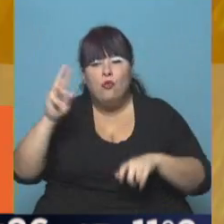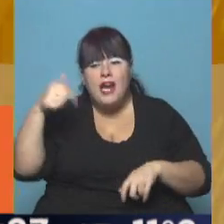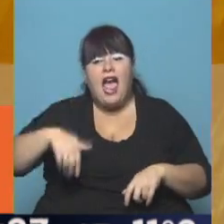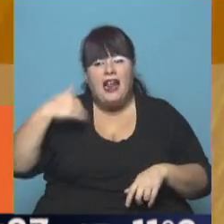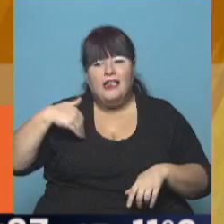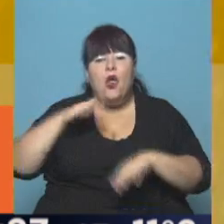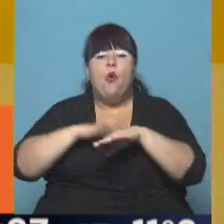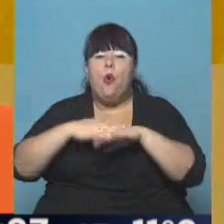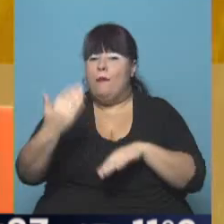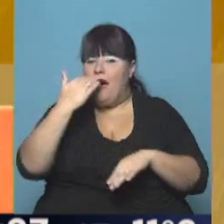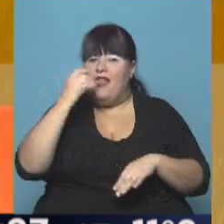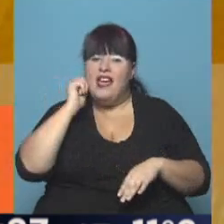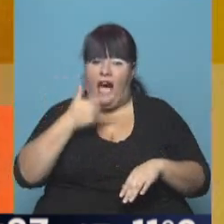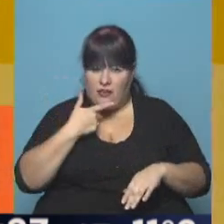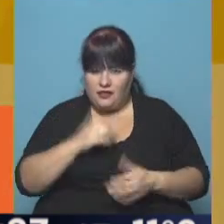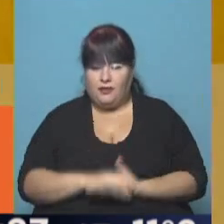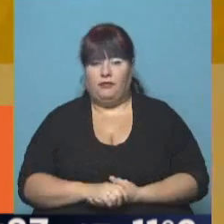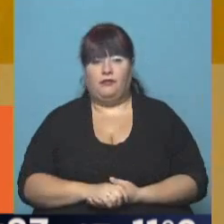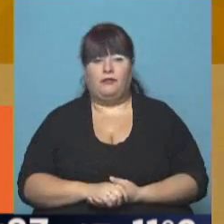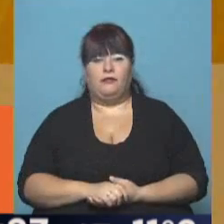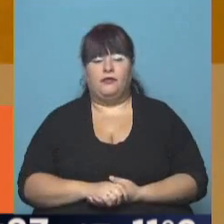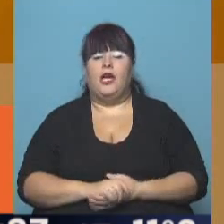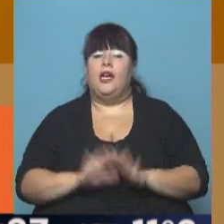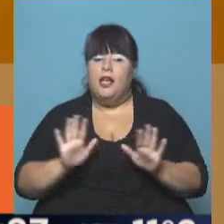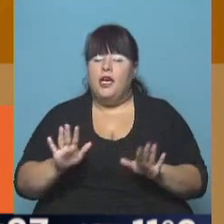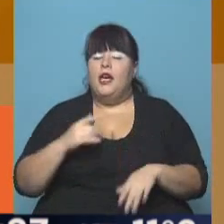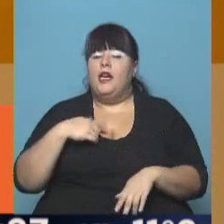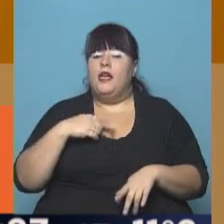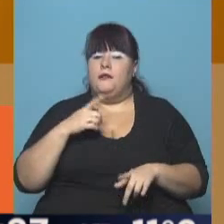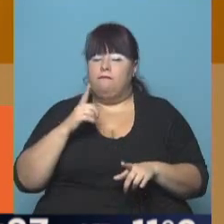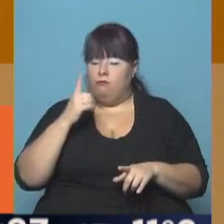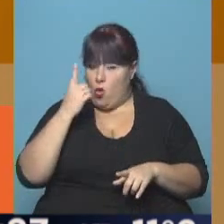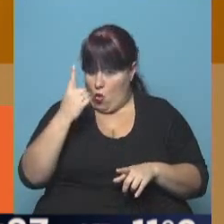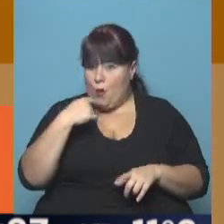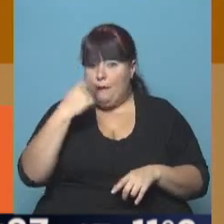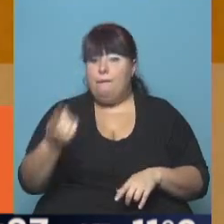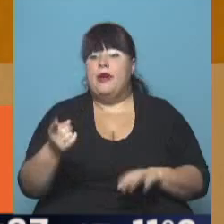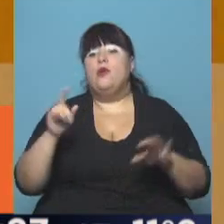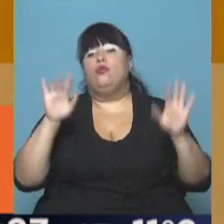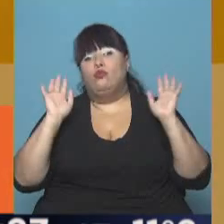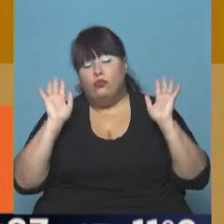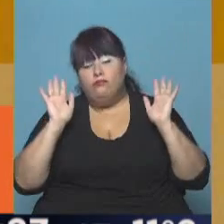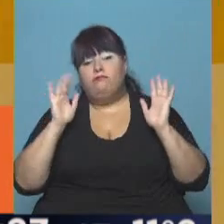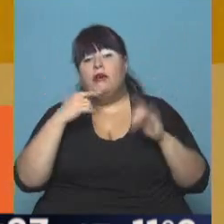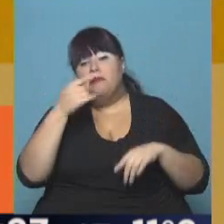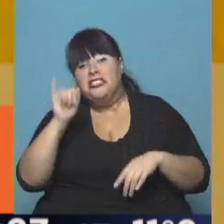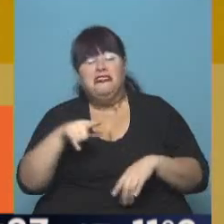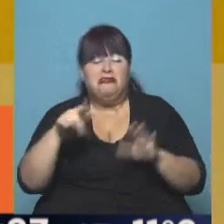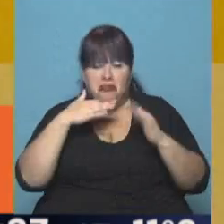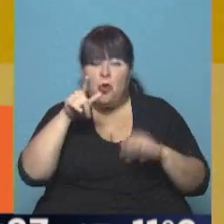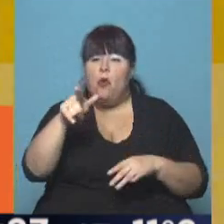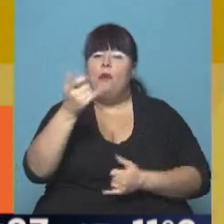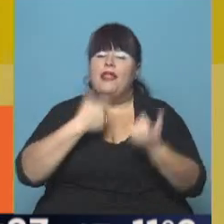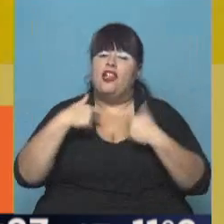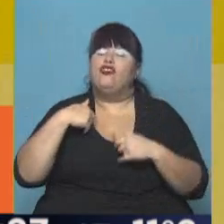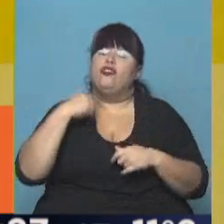argentina por intoxicación con monóxido de carbono entonces es una pregunta que por ahí se han hecho o no pero usted